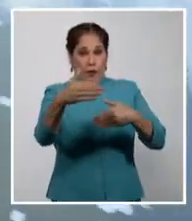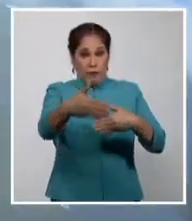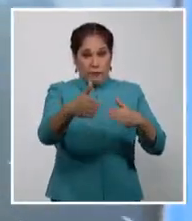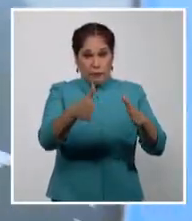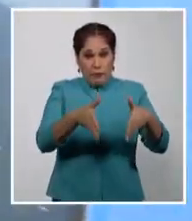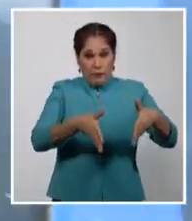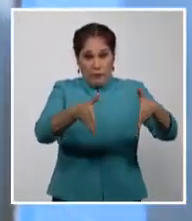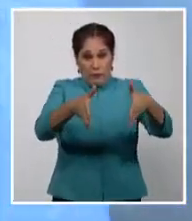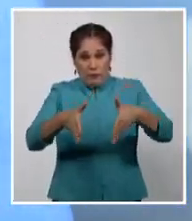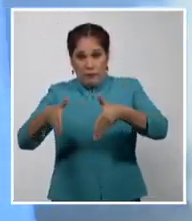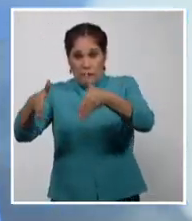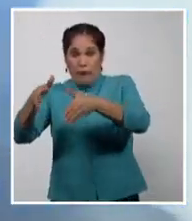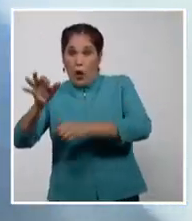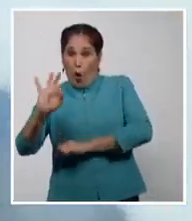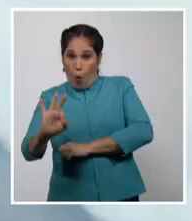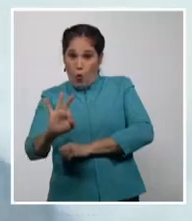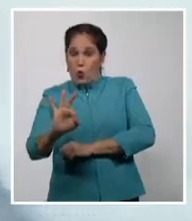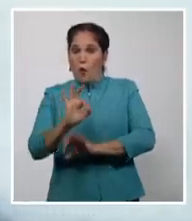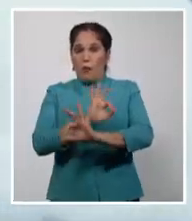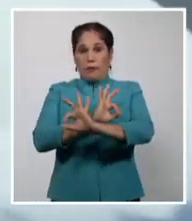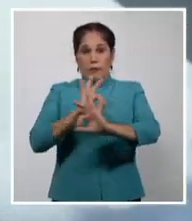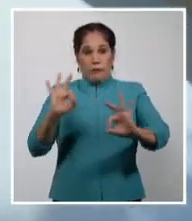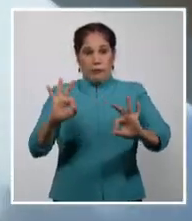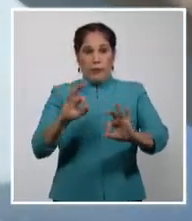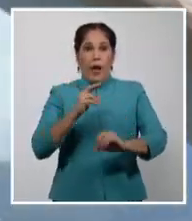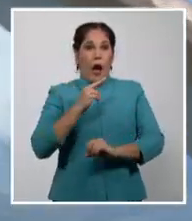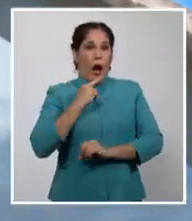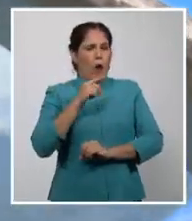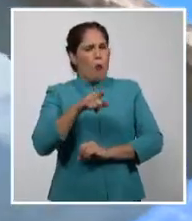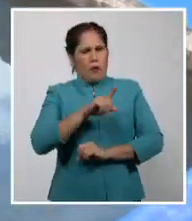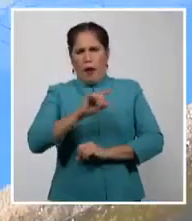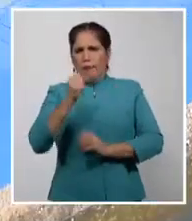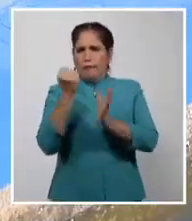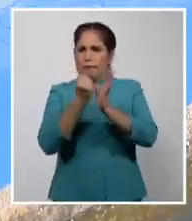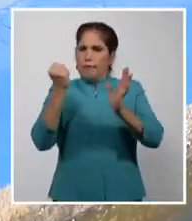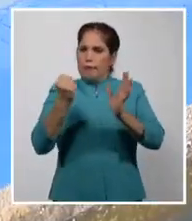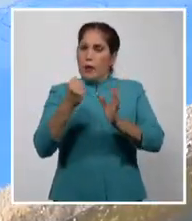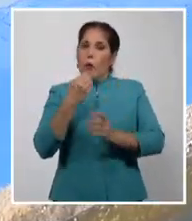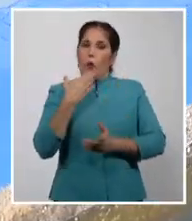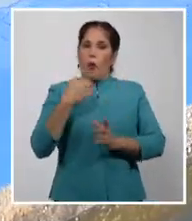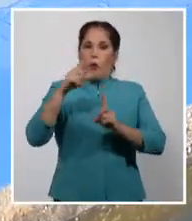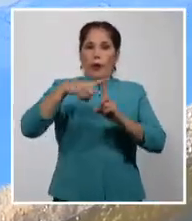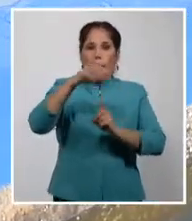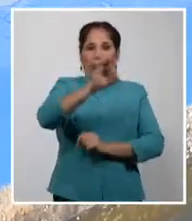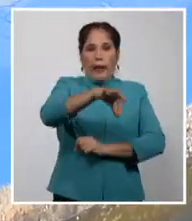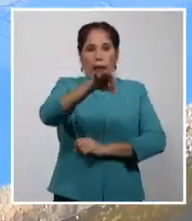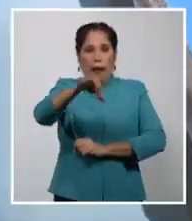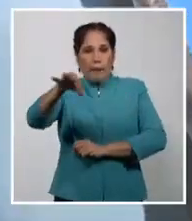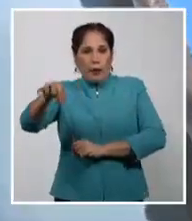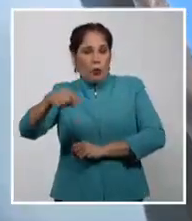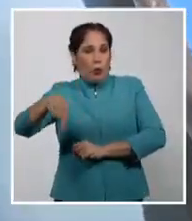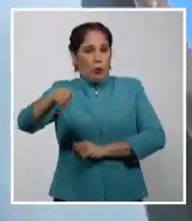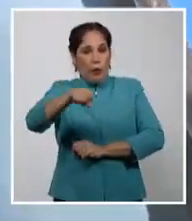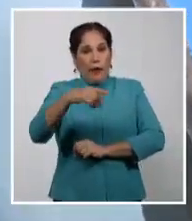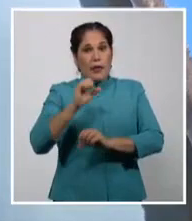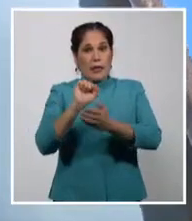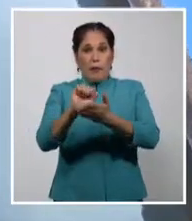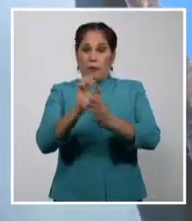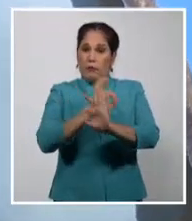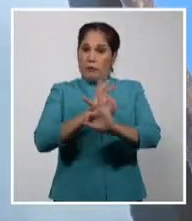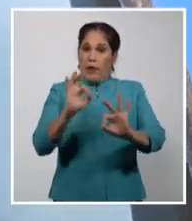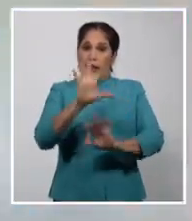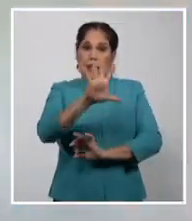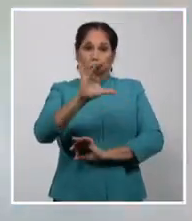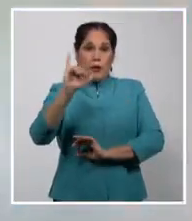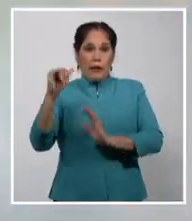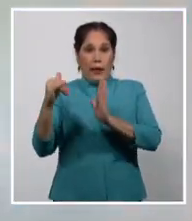el líquido, esta potabilizadora está totalmente apta para garantizar el adecuado tratamiento y brindar un servicio de calidad a más de 56